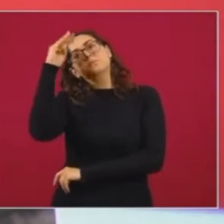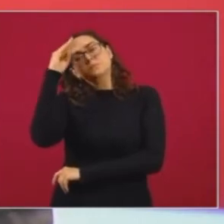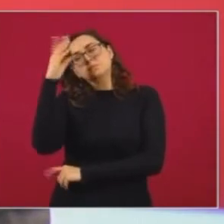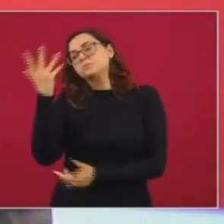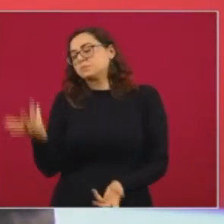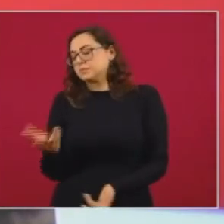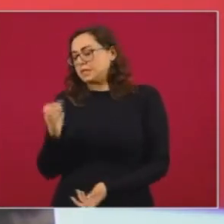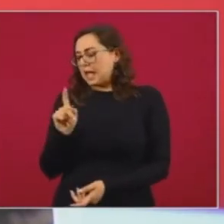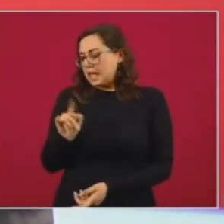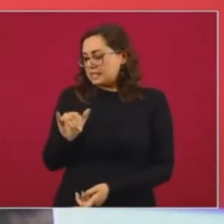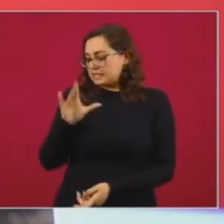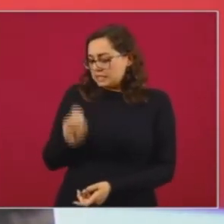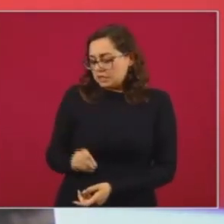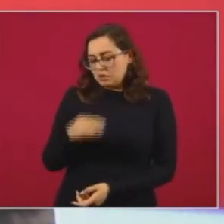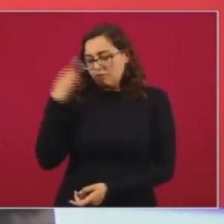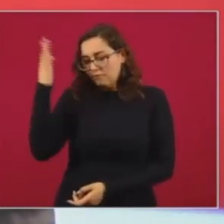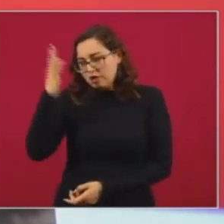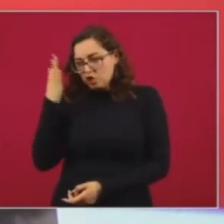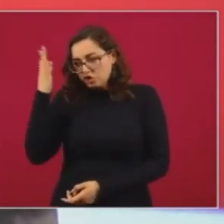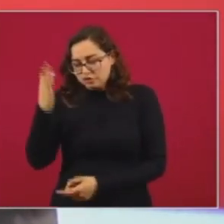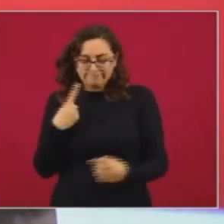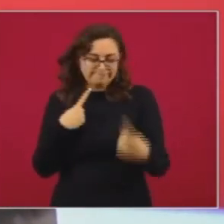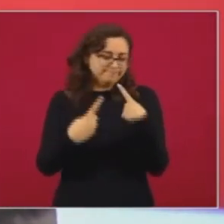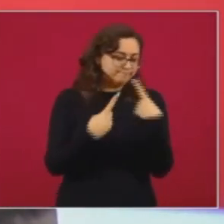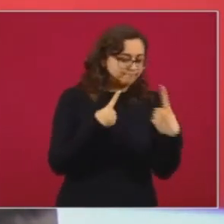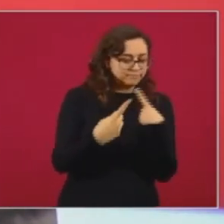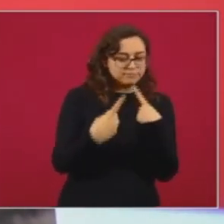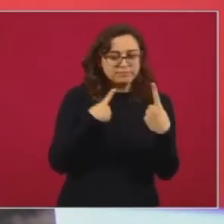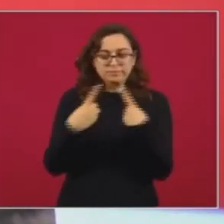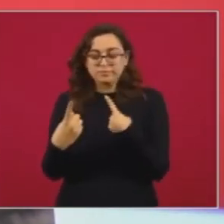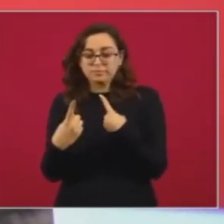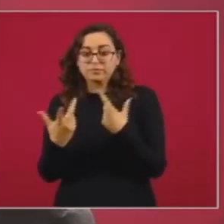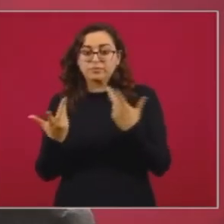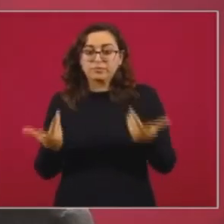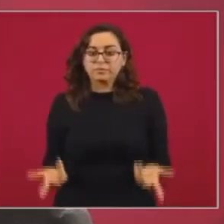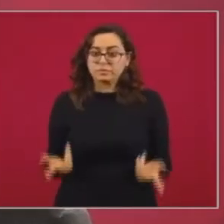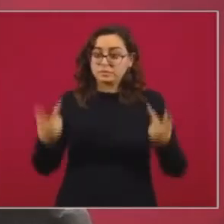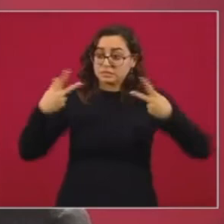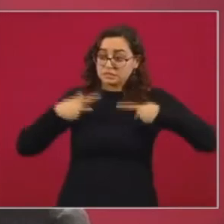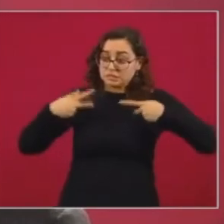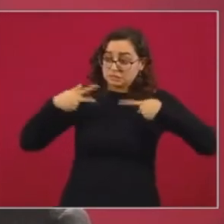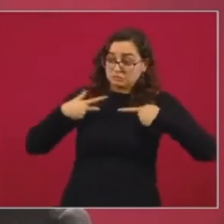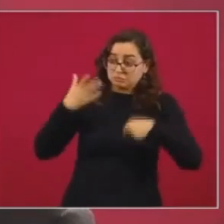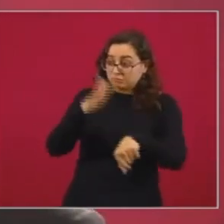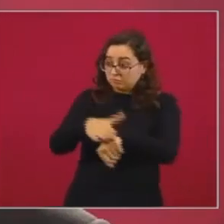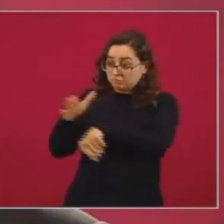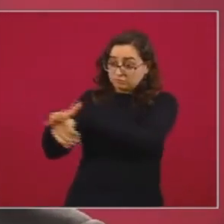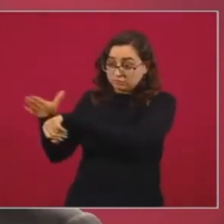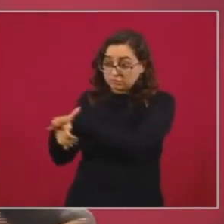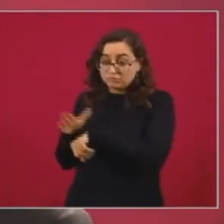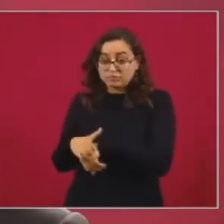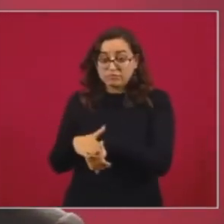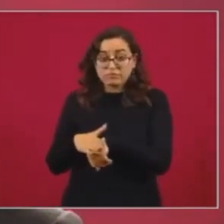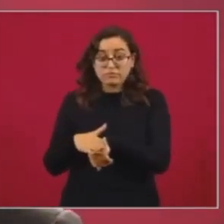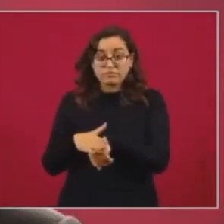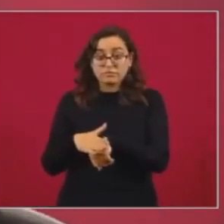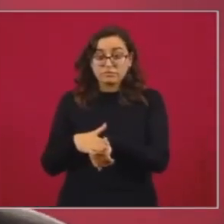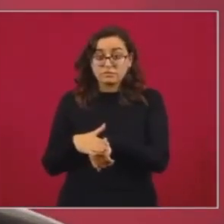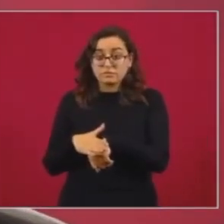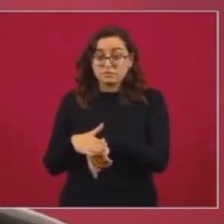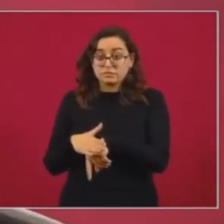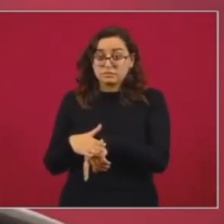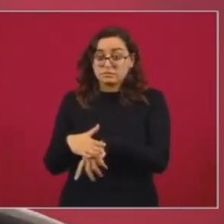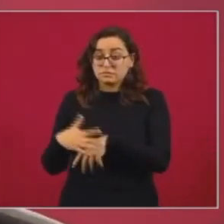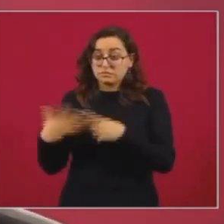el debate técnico de la salud pública es si se podría obligar a las personas a utilizar un instrumento